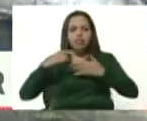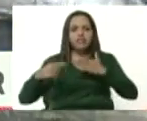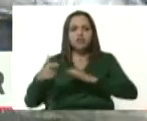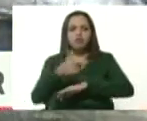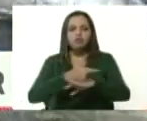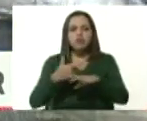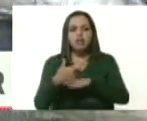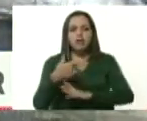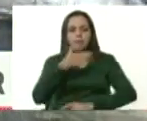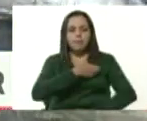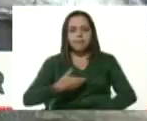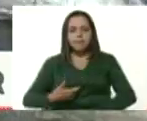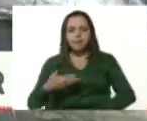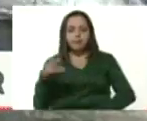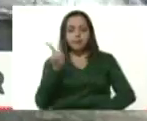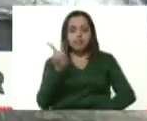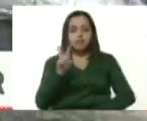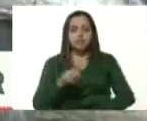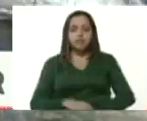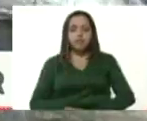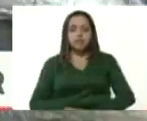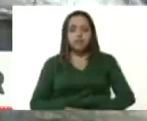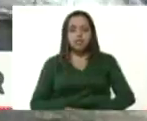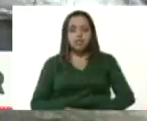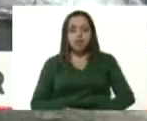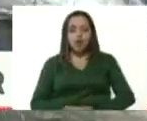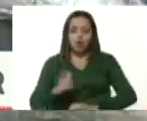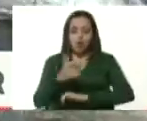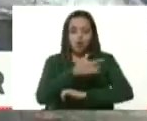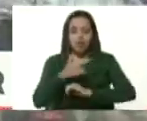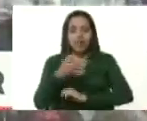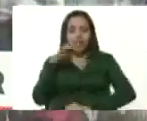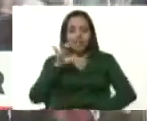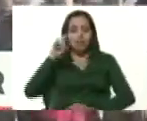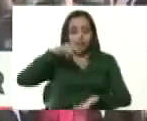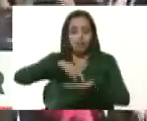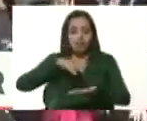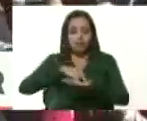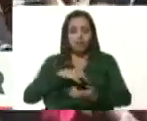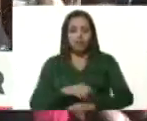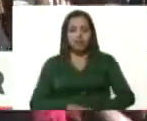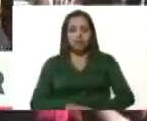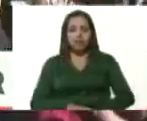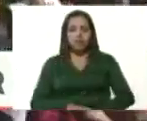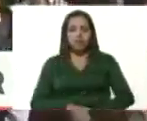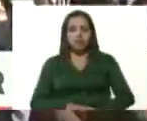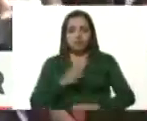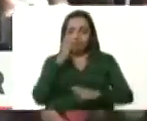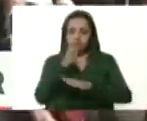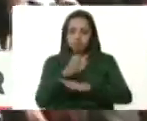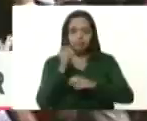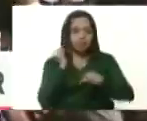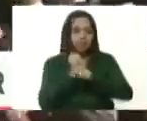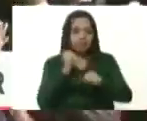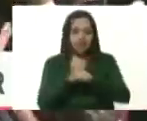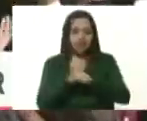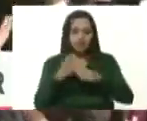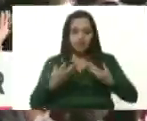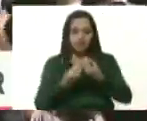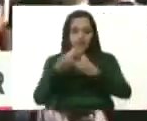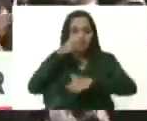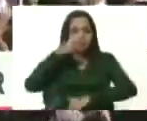de nuestro país, en este caso el gobernador del estado Carabobo, directamente trabajando con el